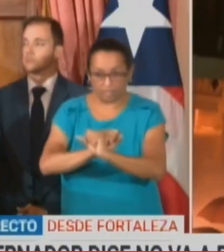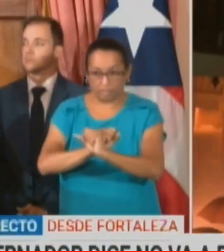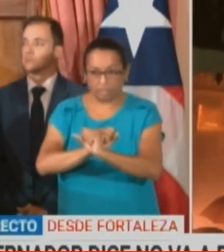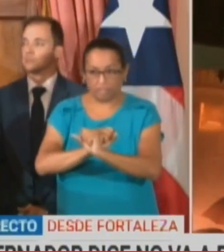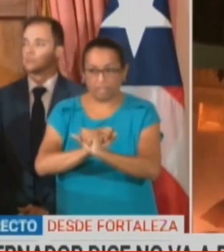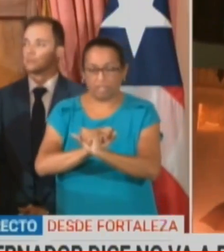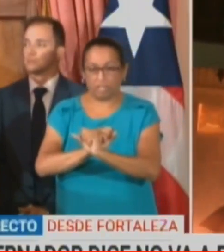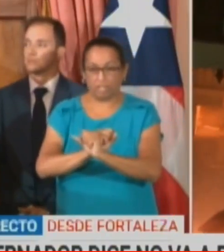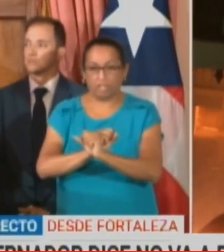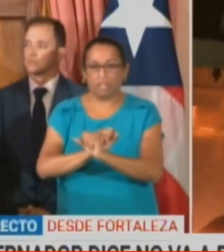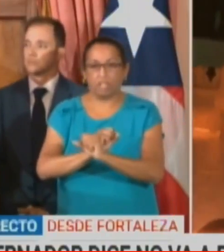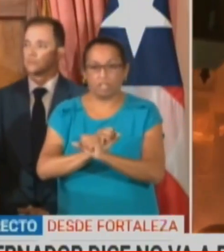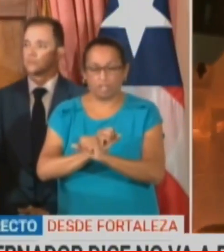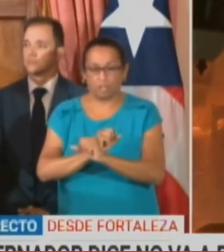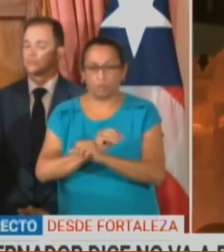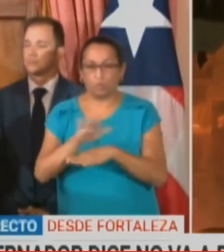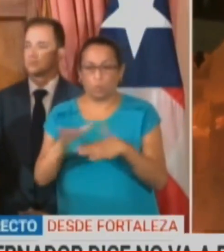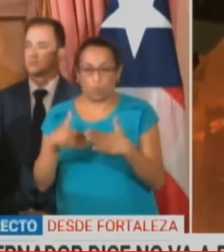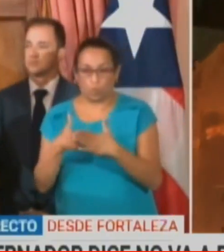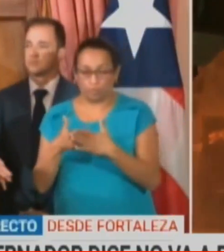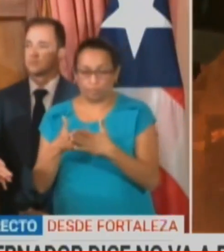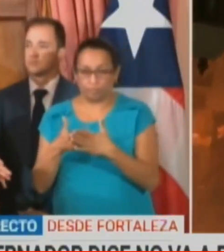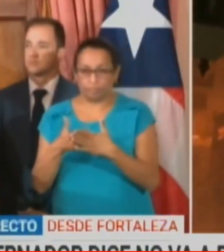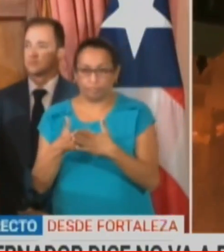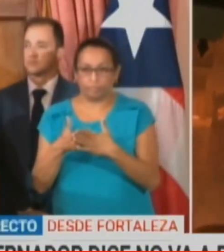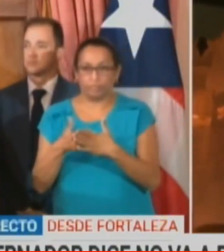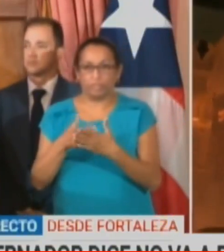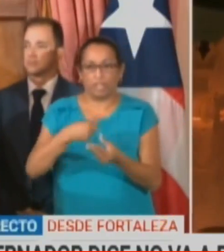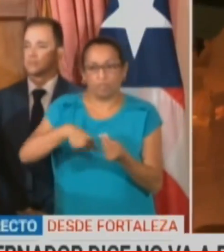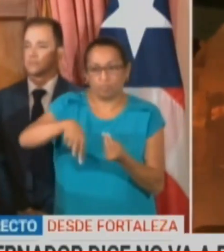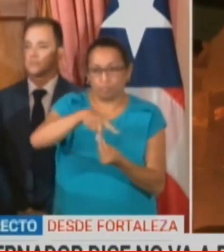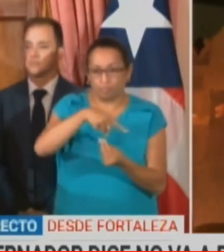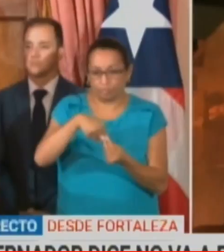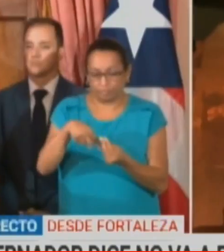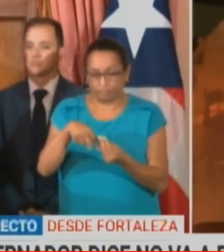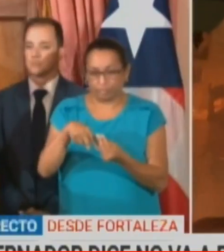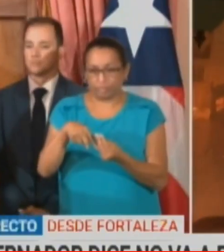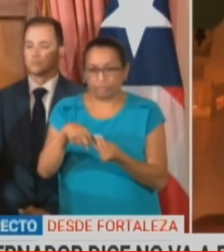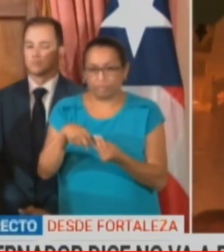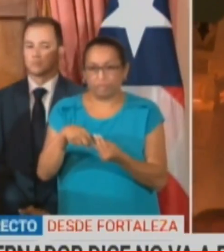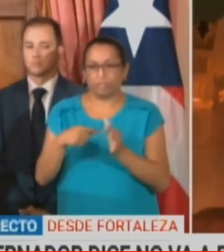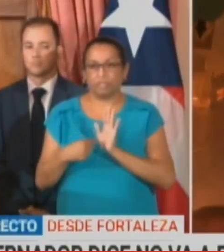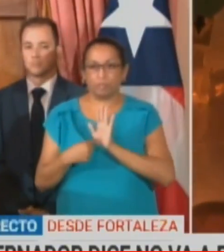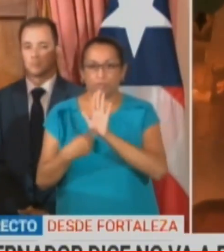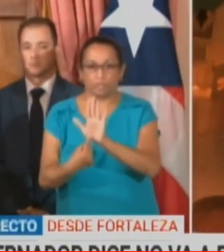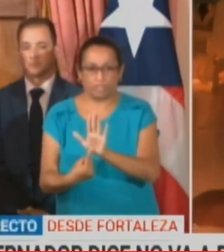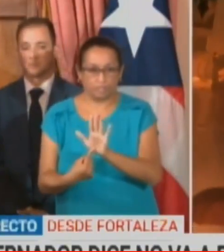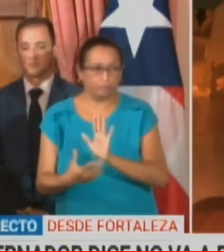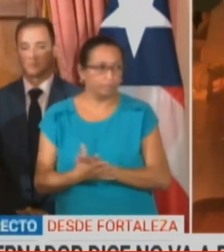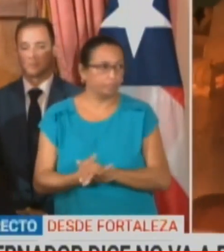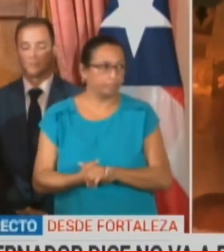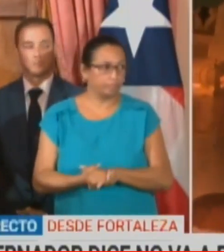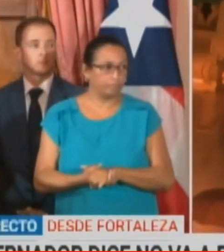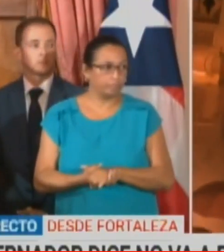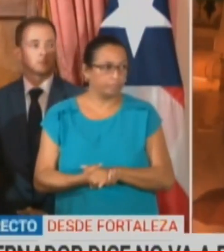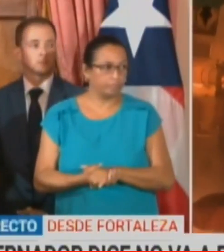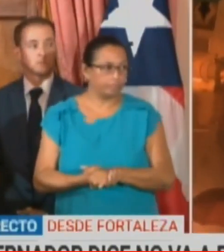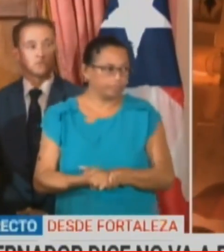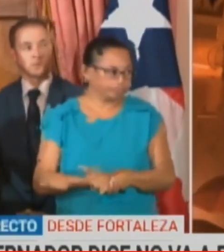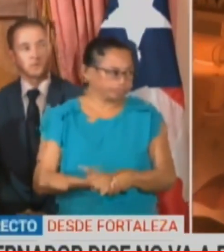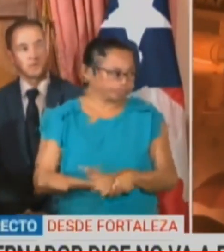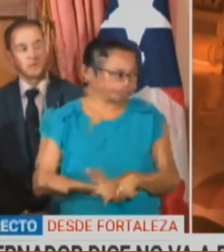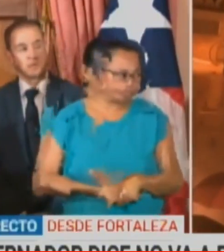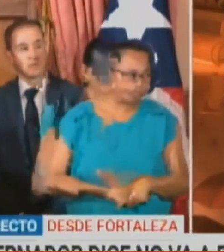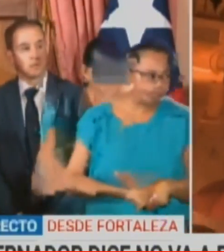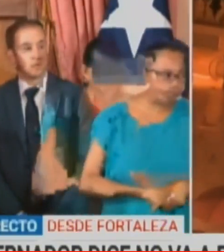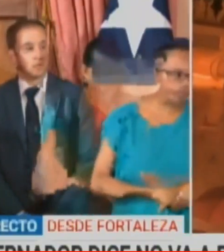but also to make sure that violence does not overrun and overtake these demonstrations. Continuamos con Carlos Mega